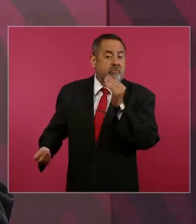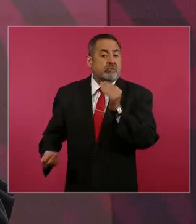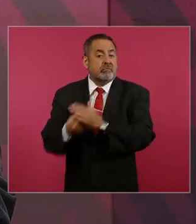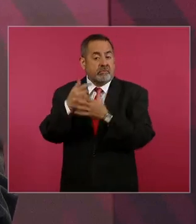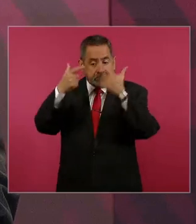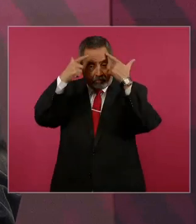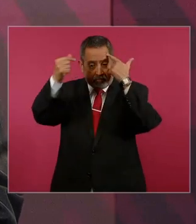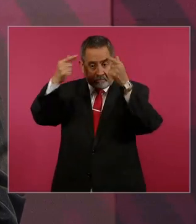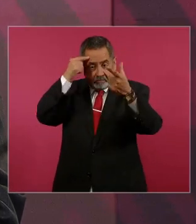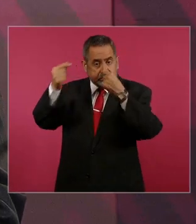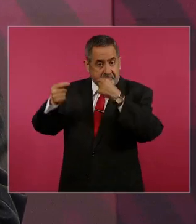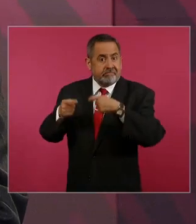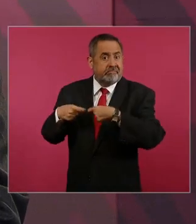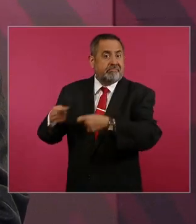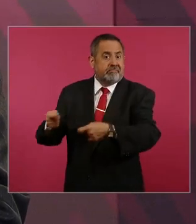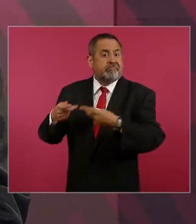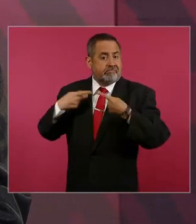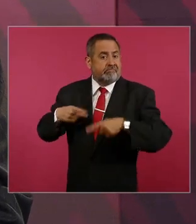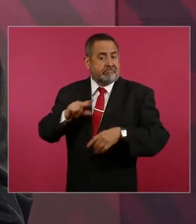ya de veinte mil